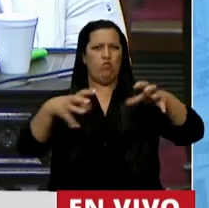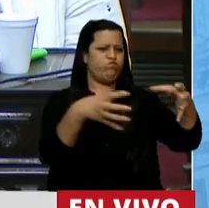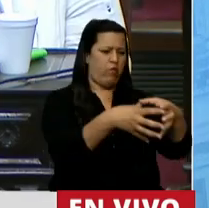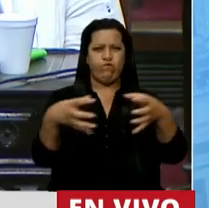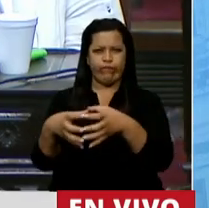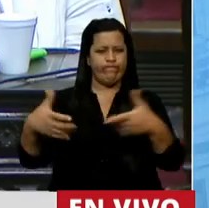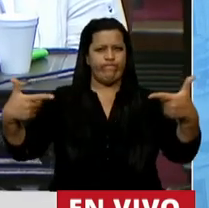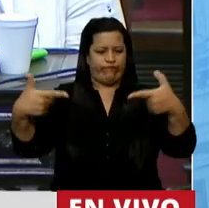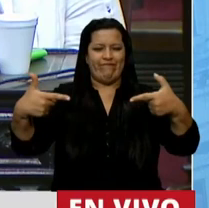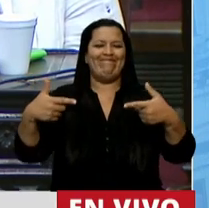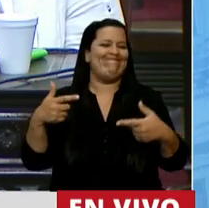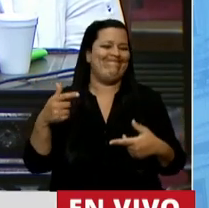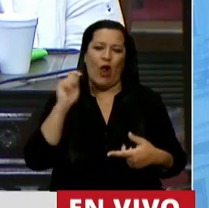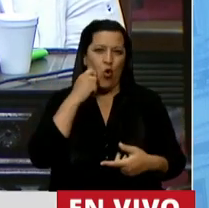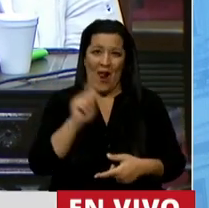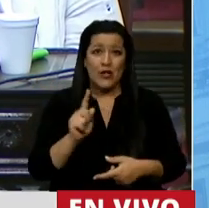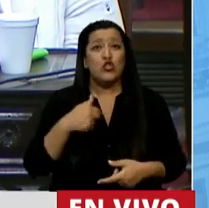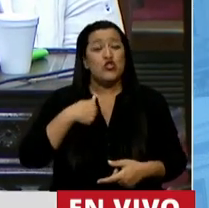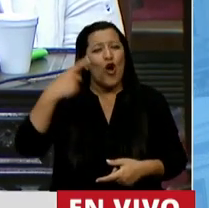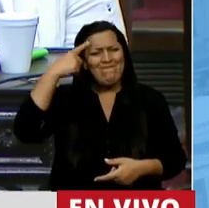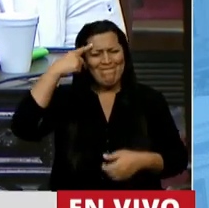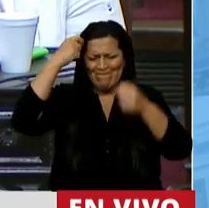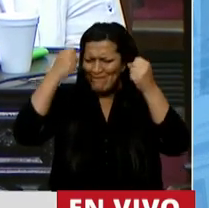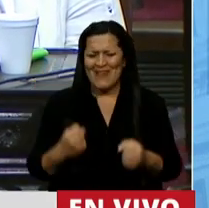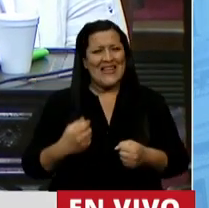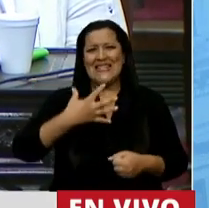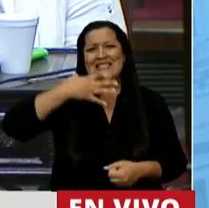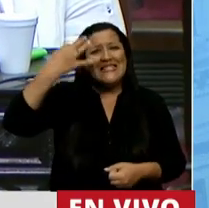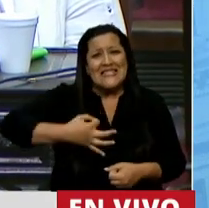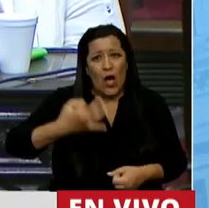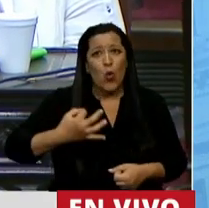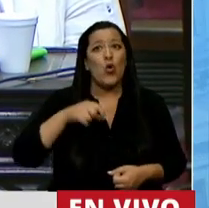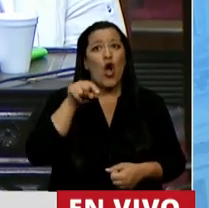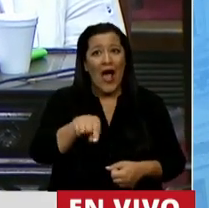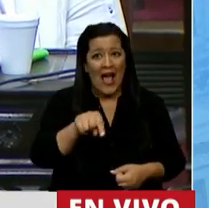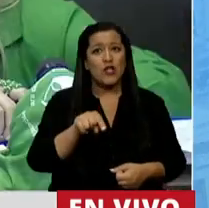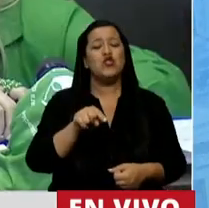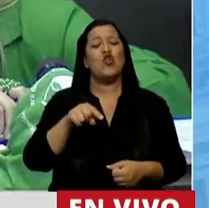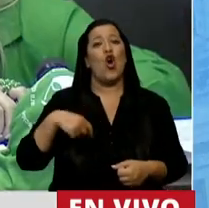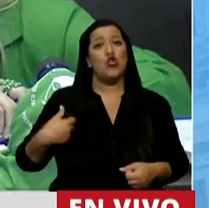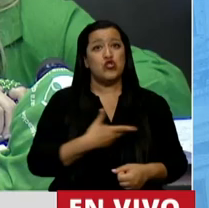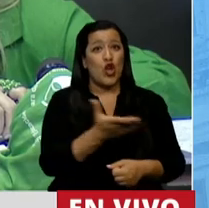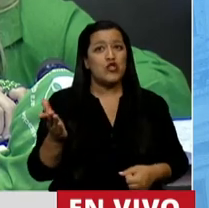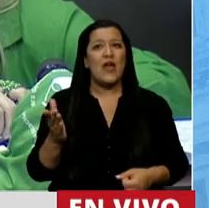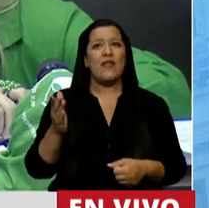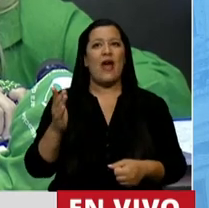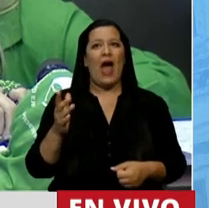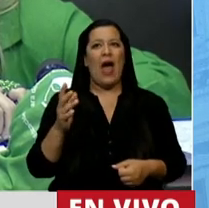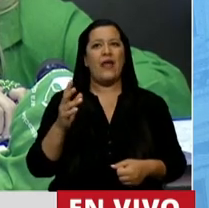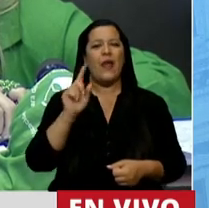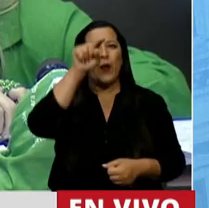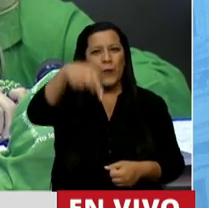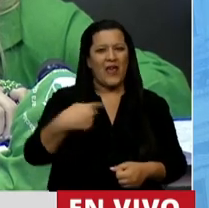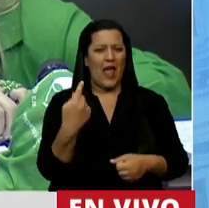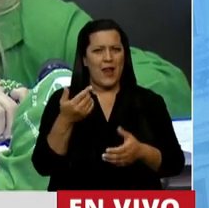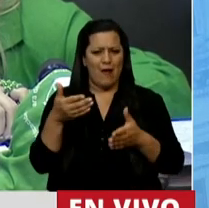ley, señor presidente, tengo la convicción y estoy seguro que nos va a venir a plantear como sociedad un norte, un horizonte